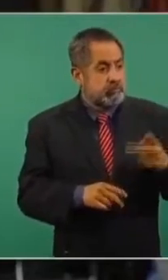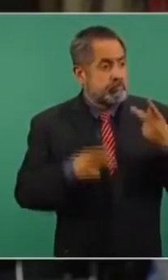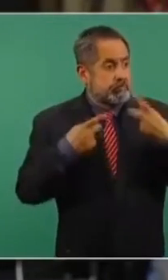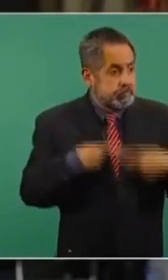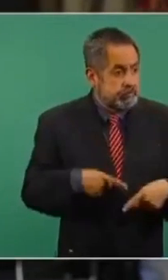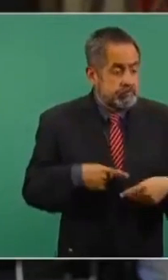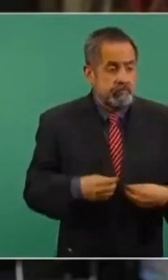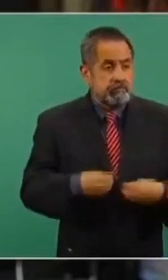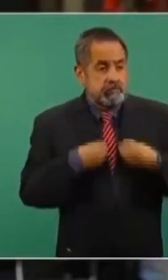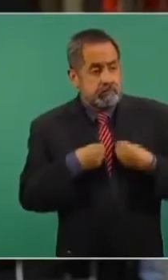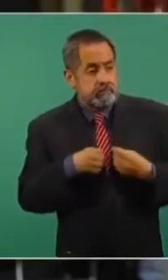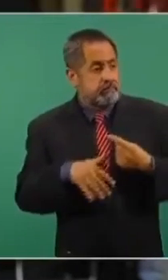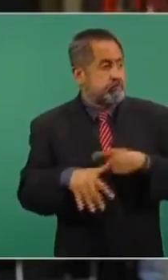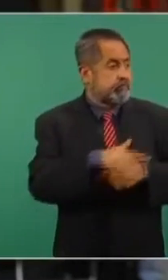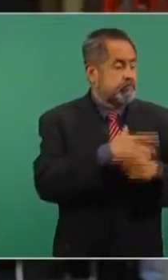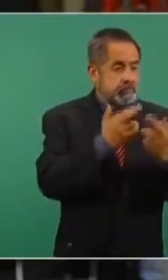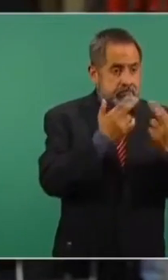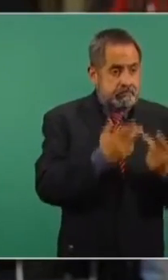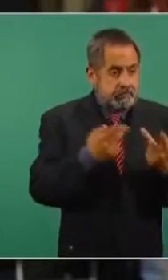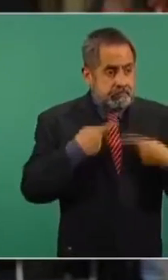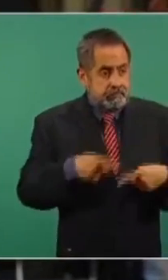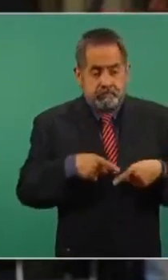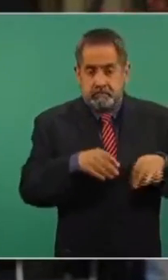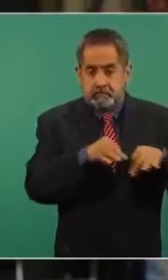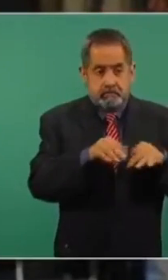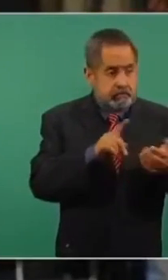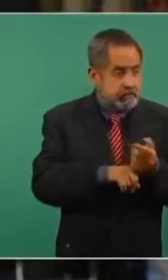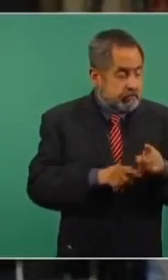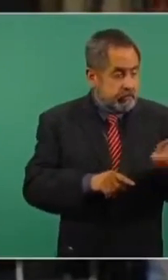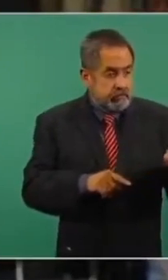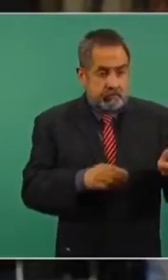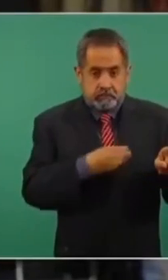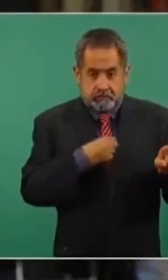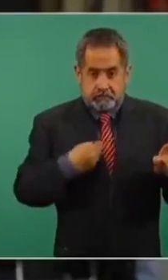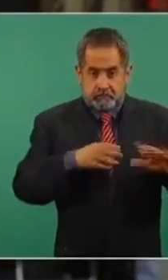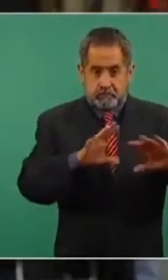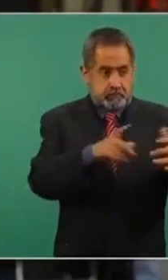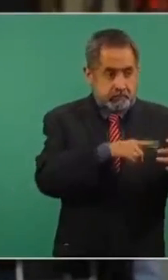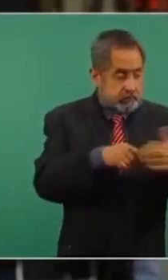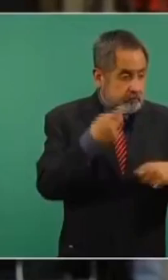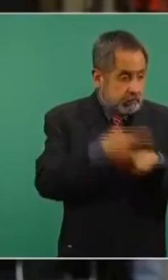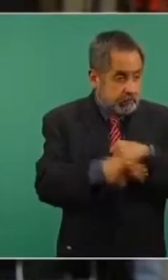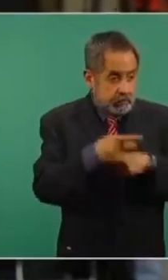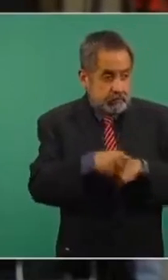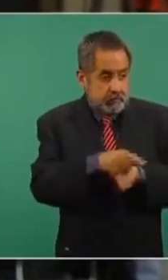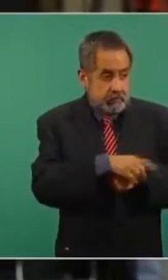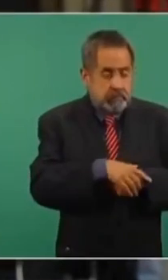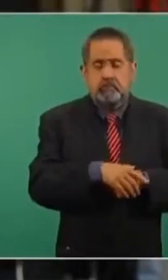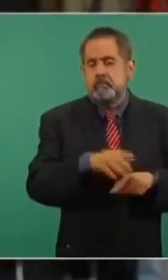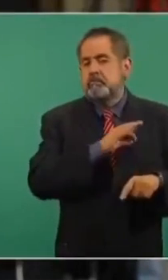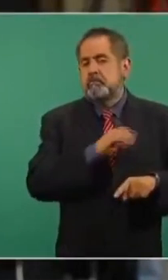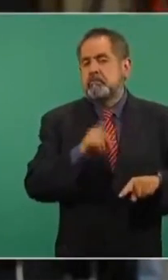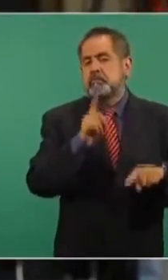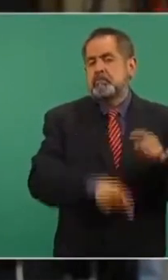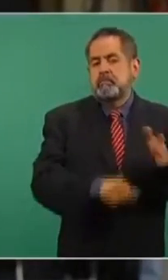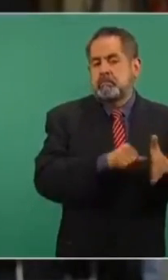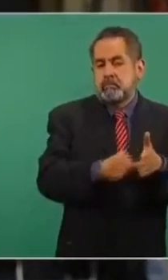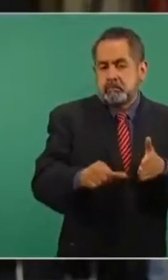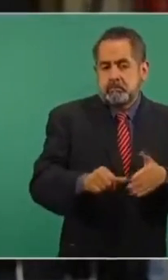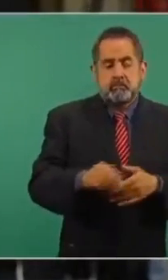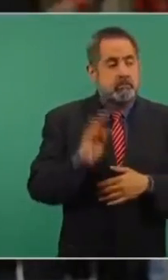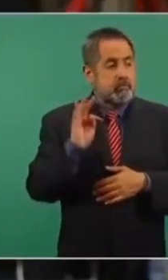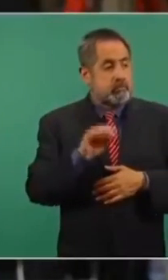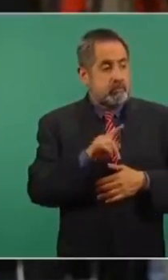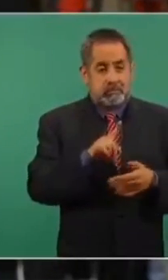o integridad física de los trabajadores o de los miembros de la comunidad, o causen o puedan